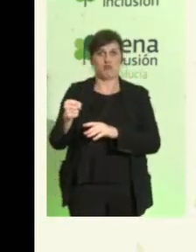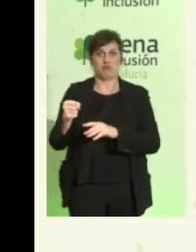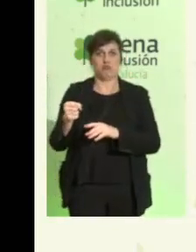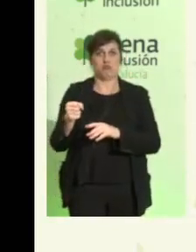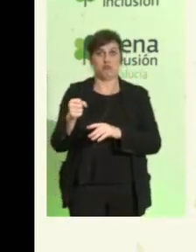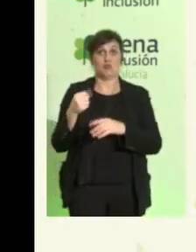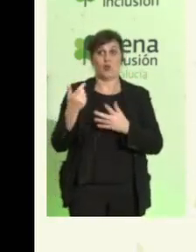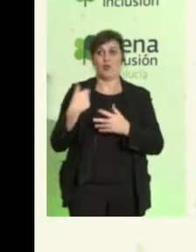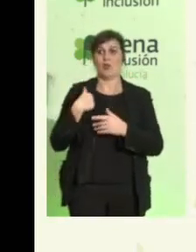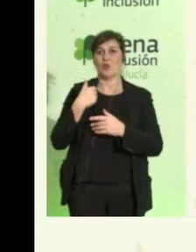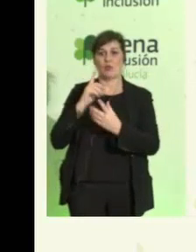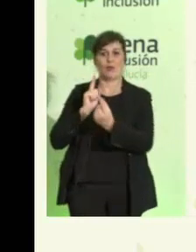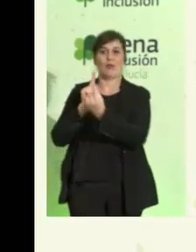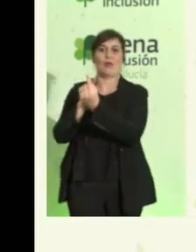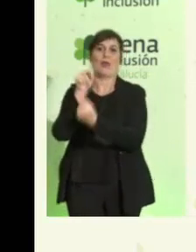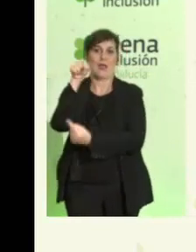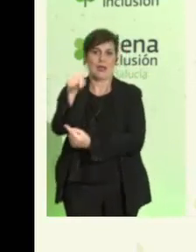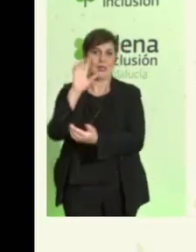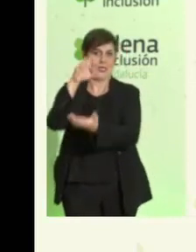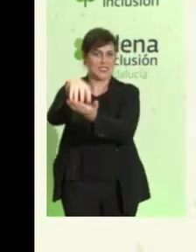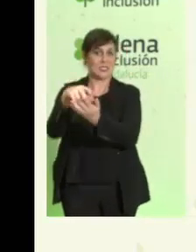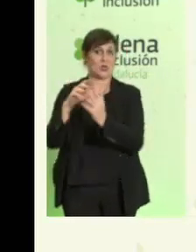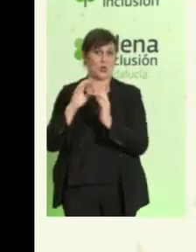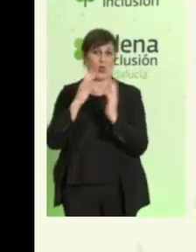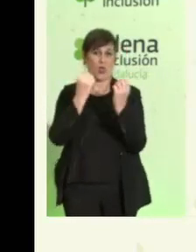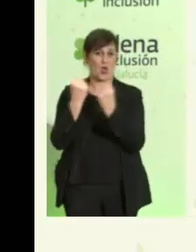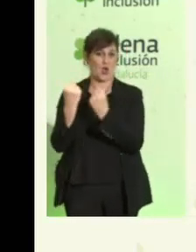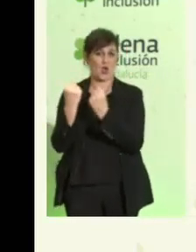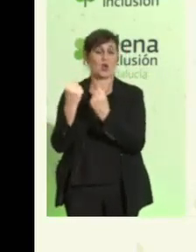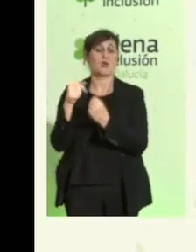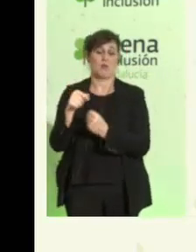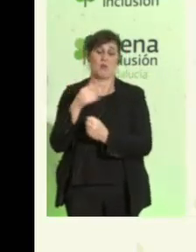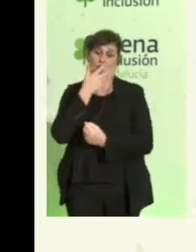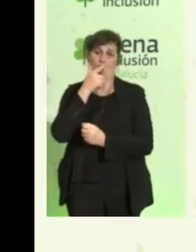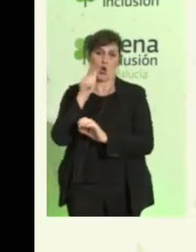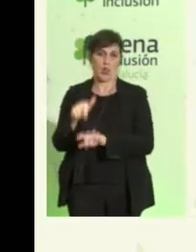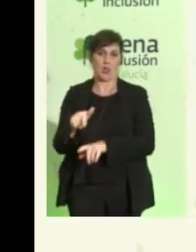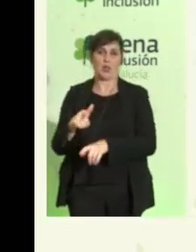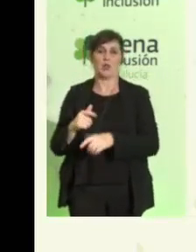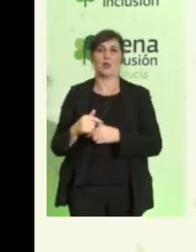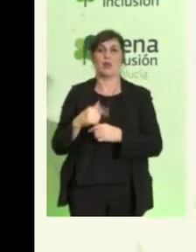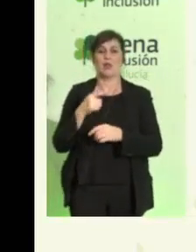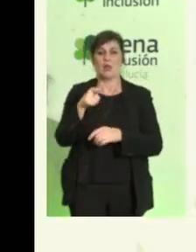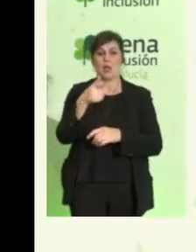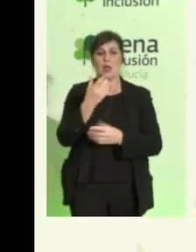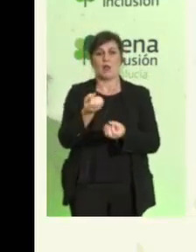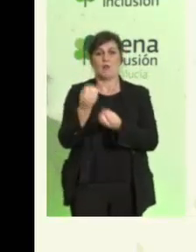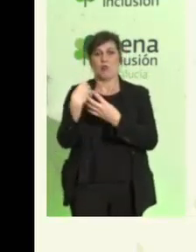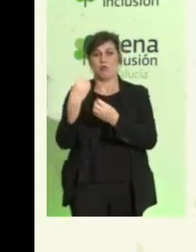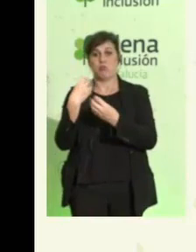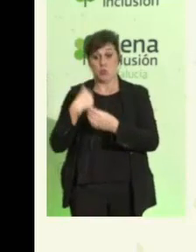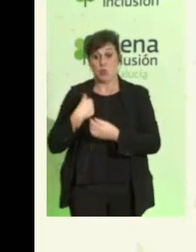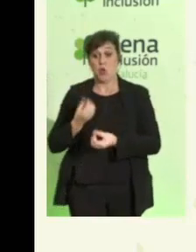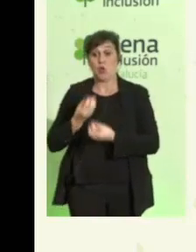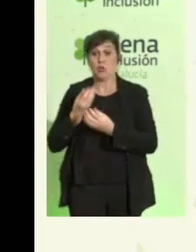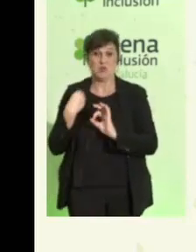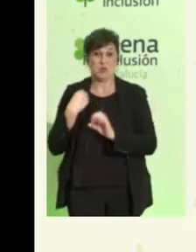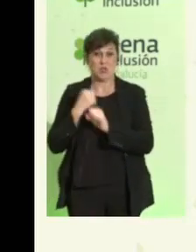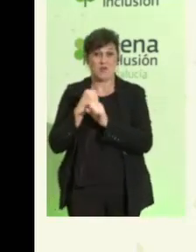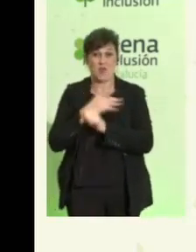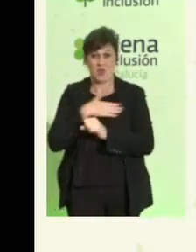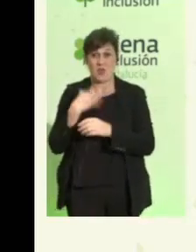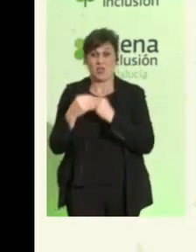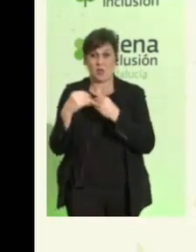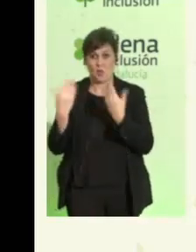conmigo. Él había oído hablar del trabajo que estábamos haciendo y quería hablarme sobre ese trabajo. Entonces fui a visitarle en la